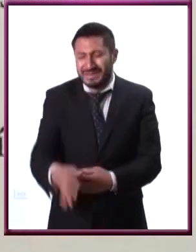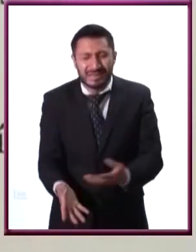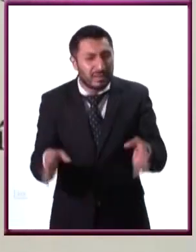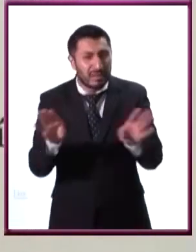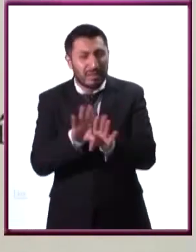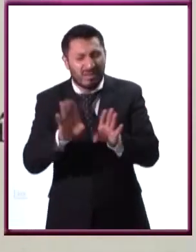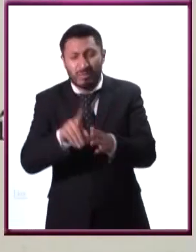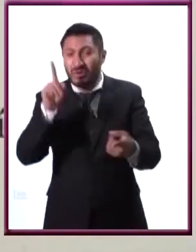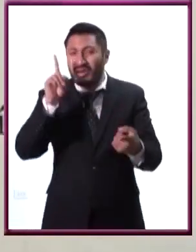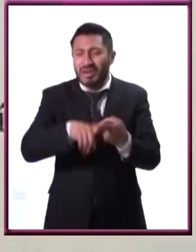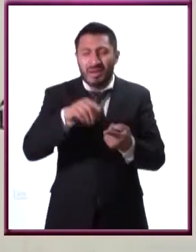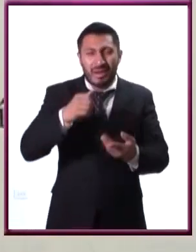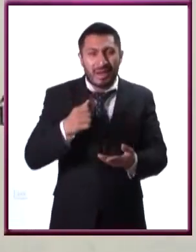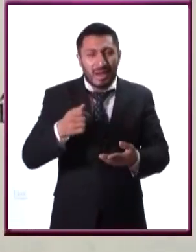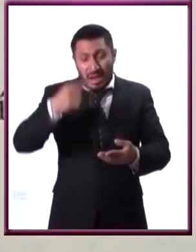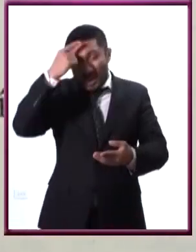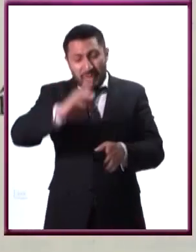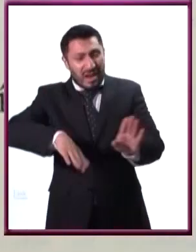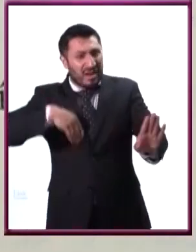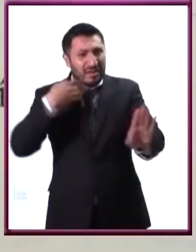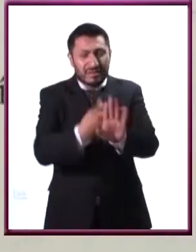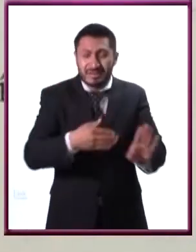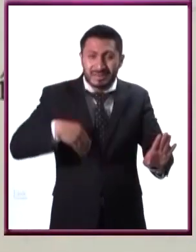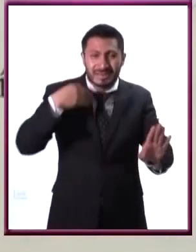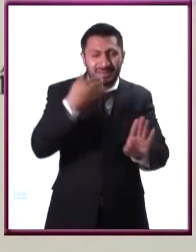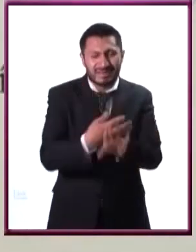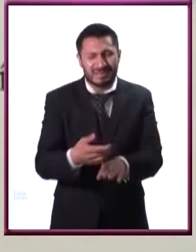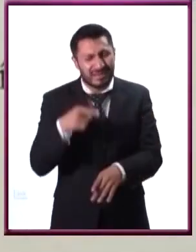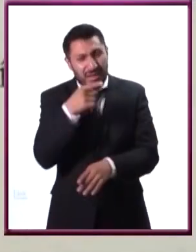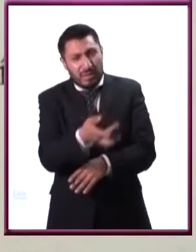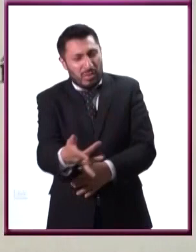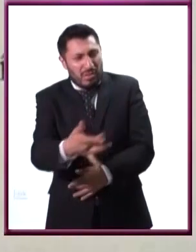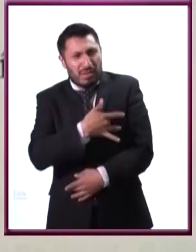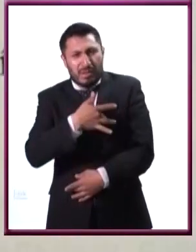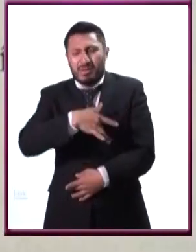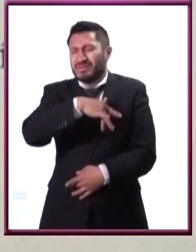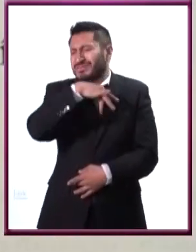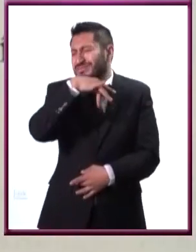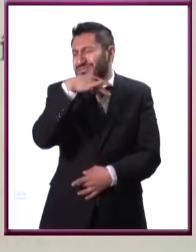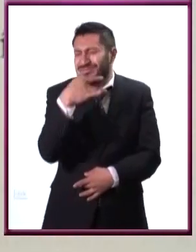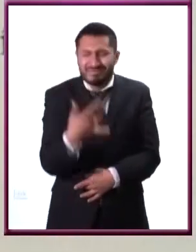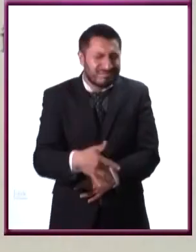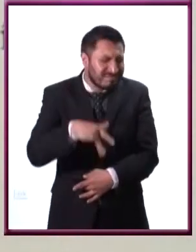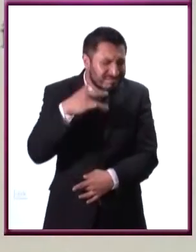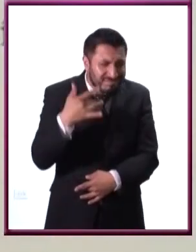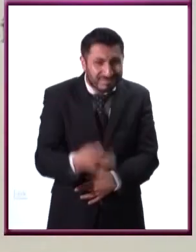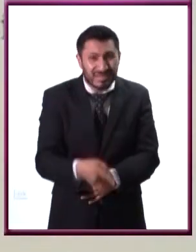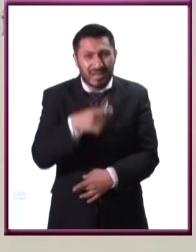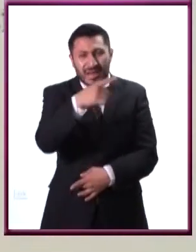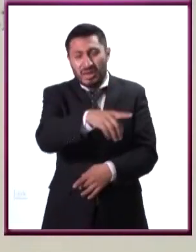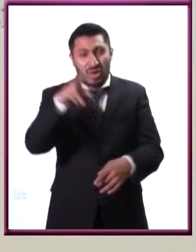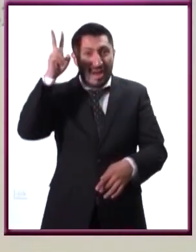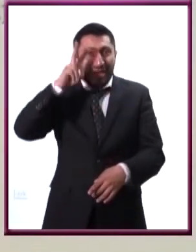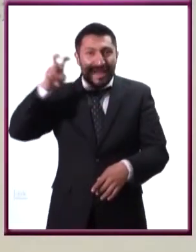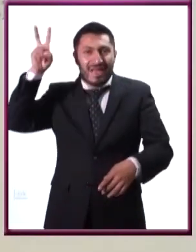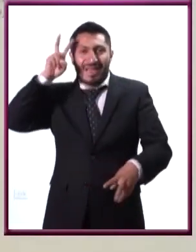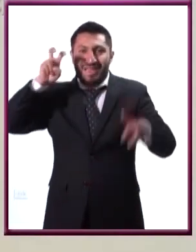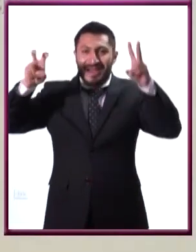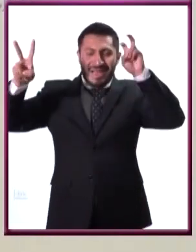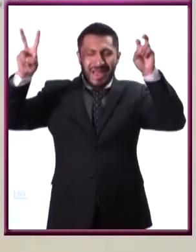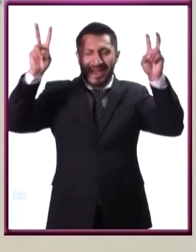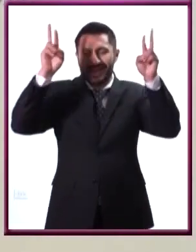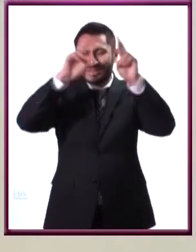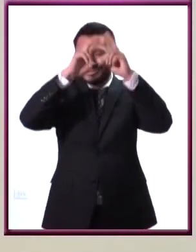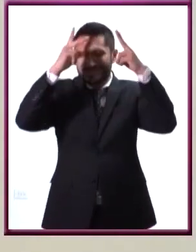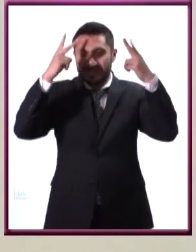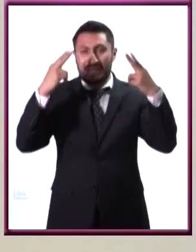hizo converger tus pensamientos al cruce de todos los vientos del dolor? Se rompió el diamante de tus sueños en un